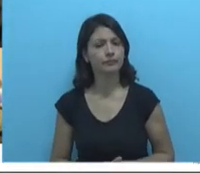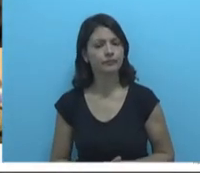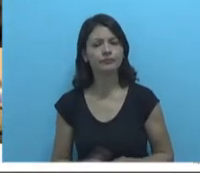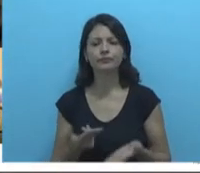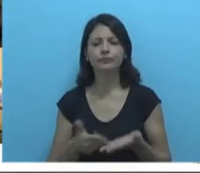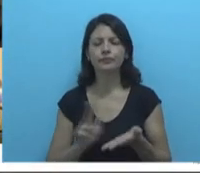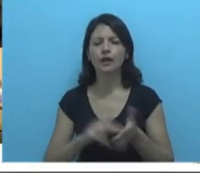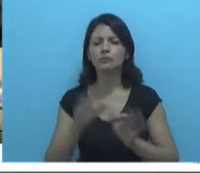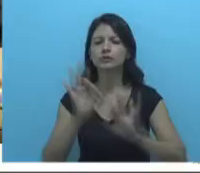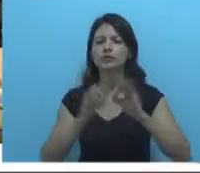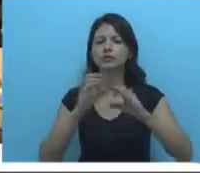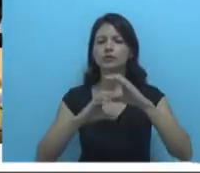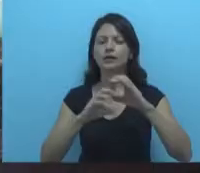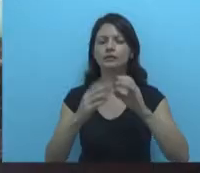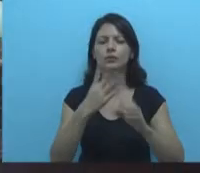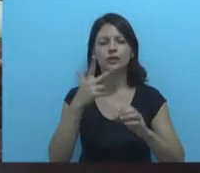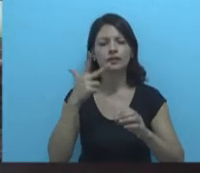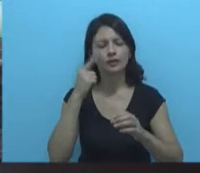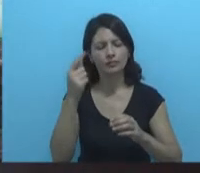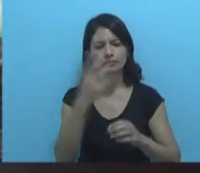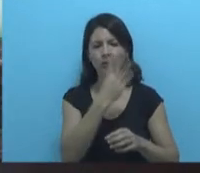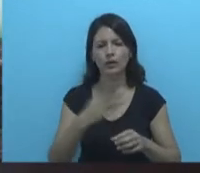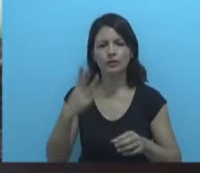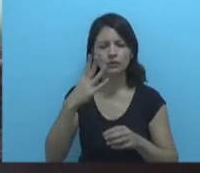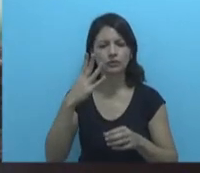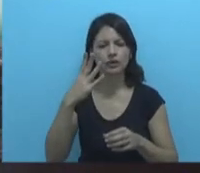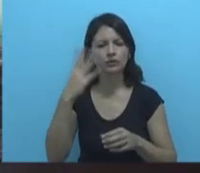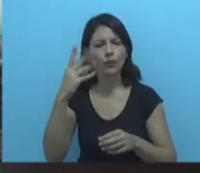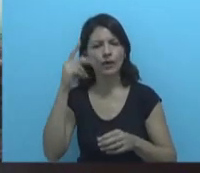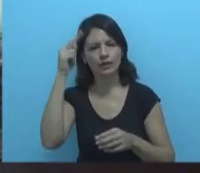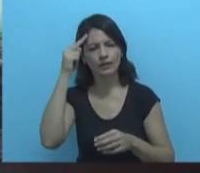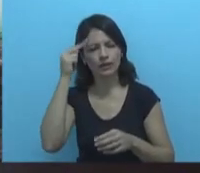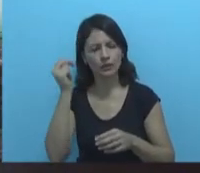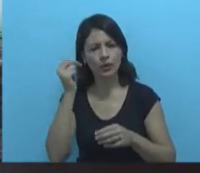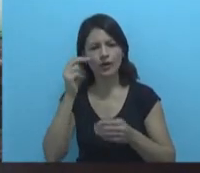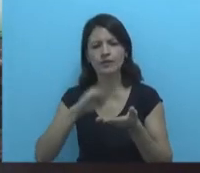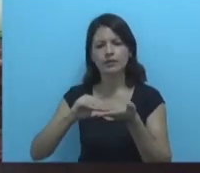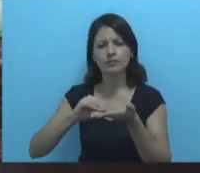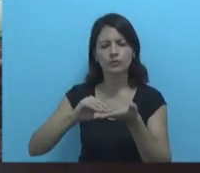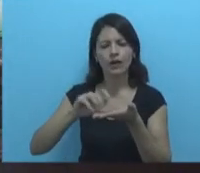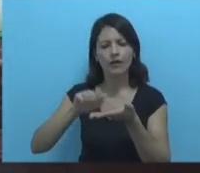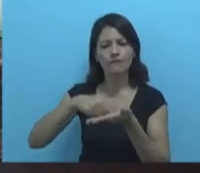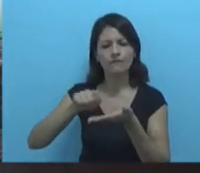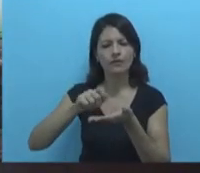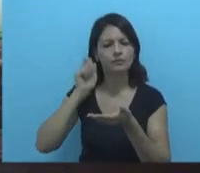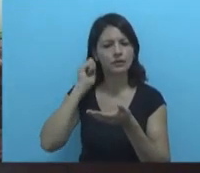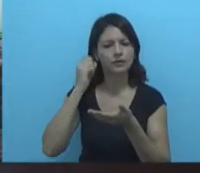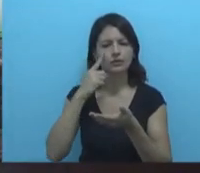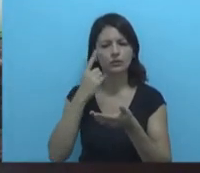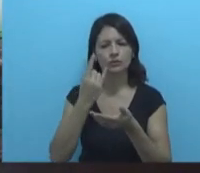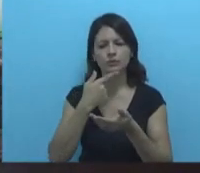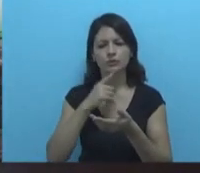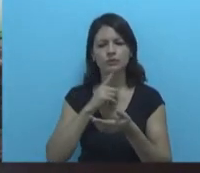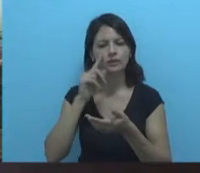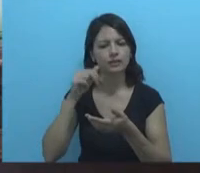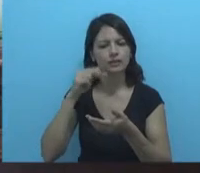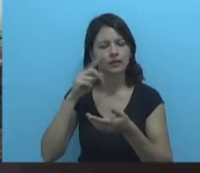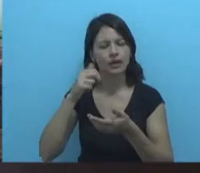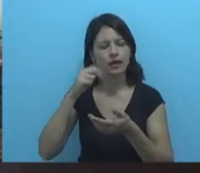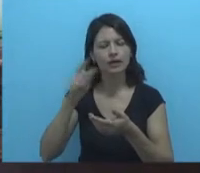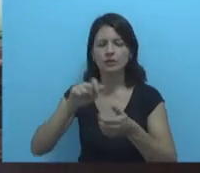Reitero, proyecto de comunicación 43.449 del diputado Giustiniani con la firma diputada Donet, Blanco,